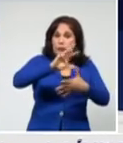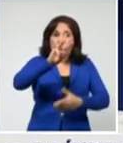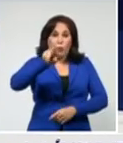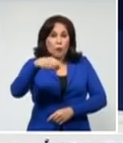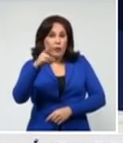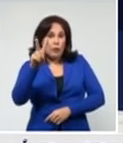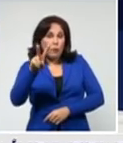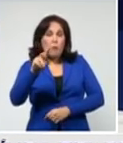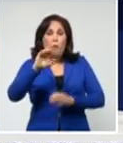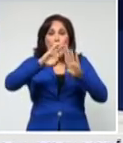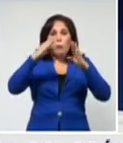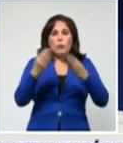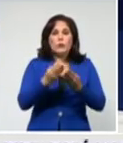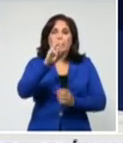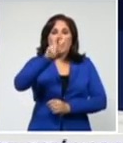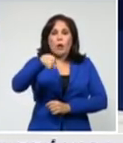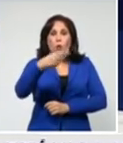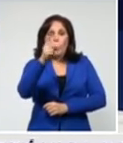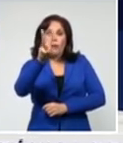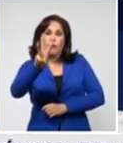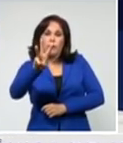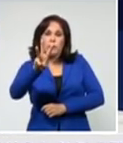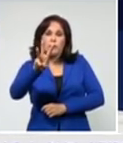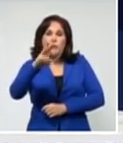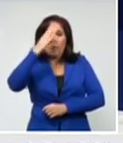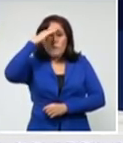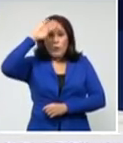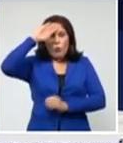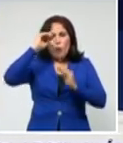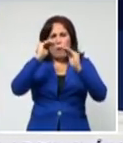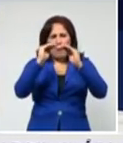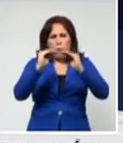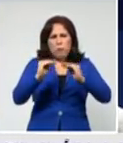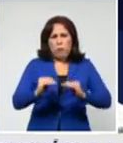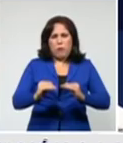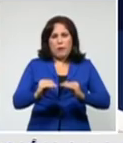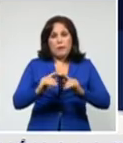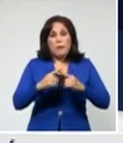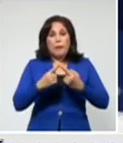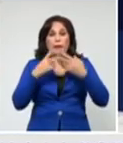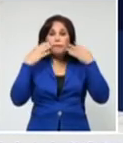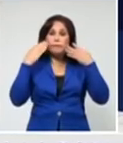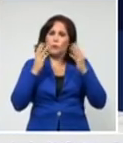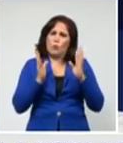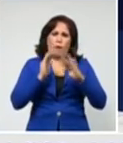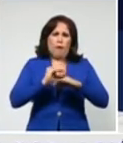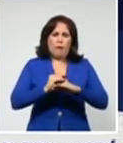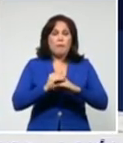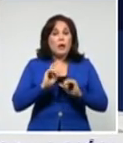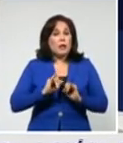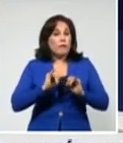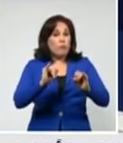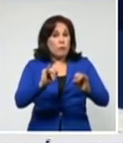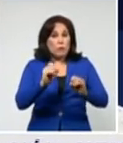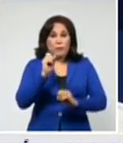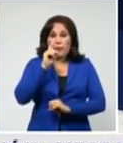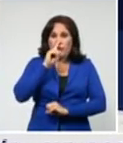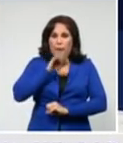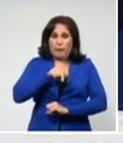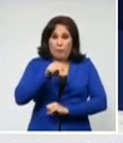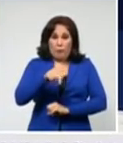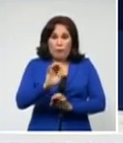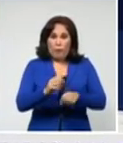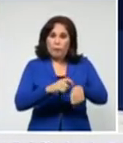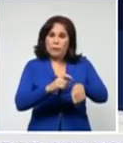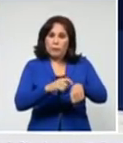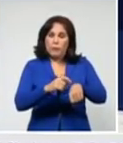3,13, pues realmente se encuentra por debajo. Hasta aquí nuestra información, con